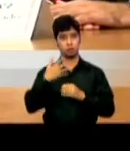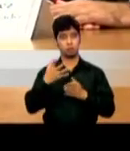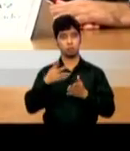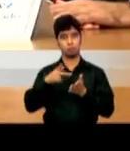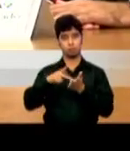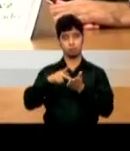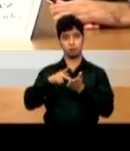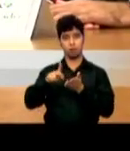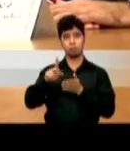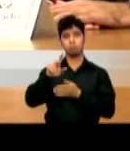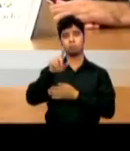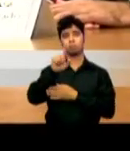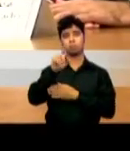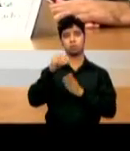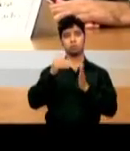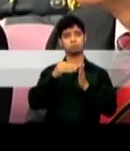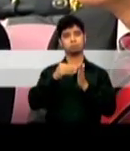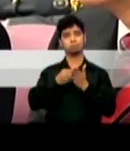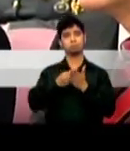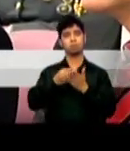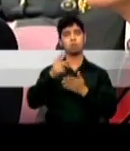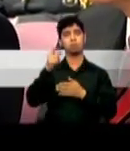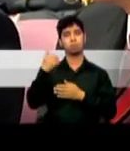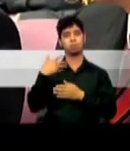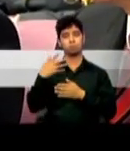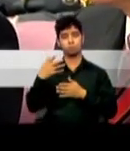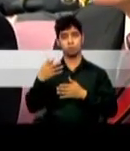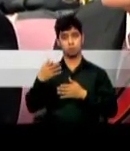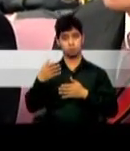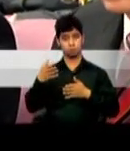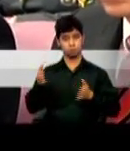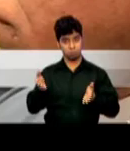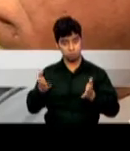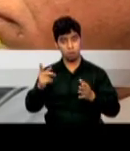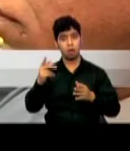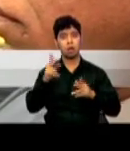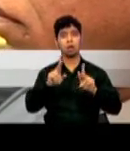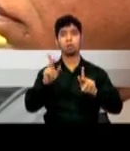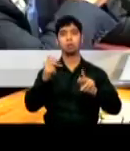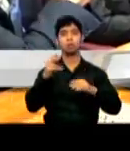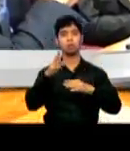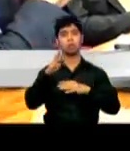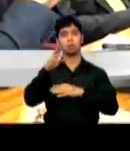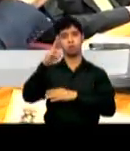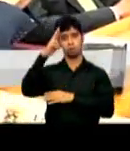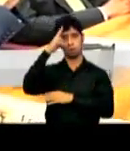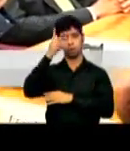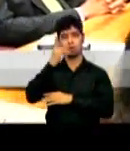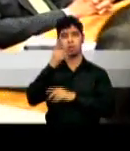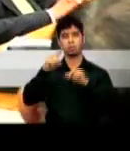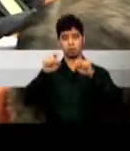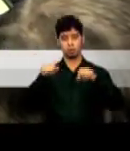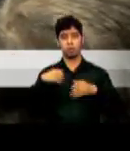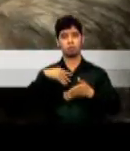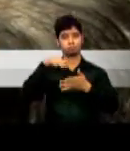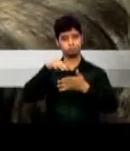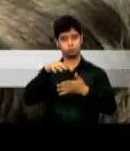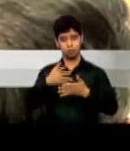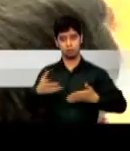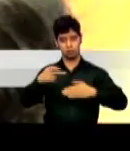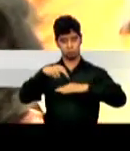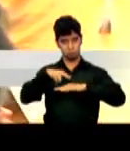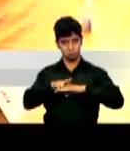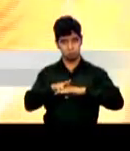$500,000, el cual permitirá que estudiantes de la República Dominicana inicien sus estudios universitarios en alguna institución académica en Puerto